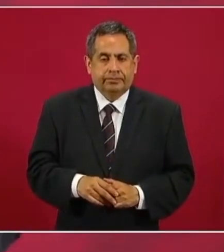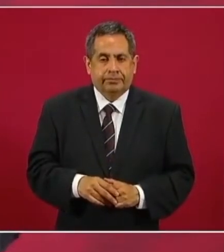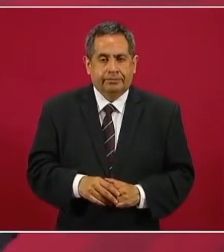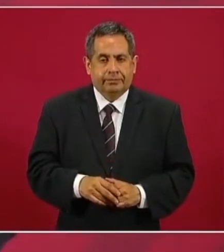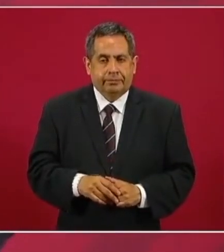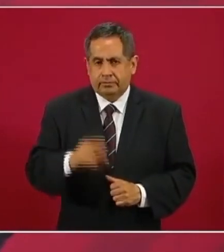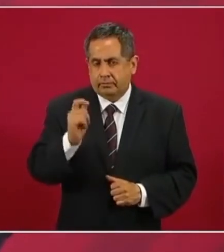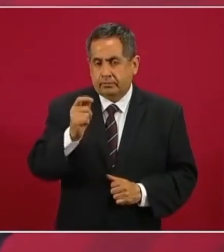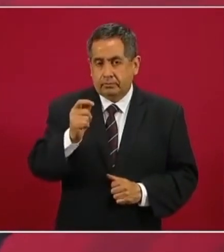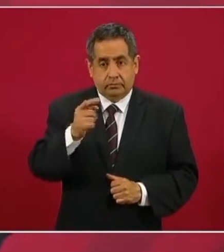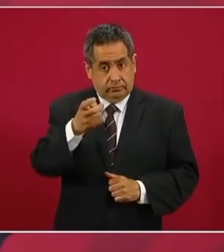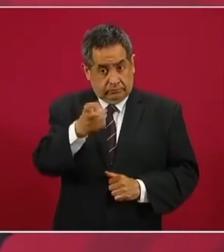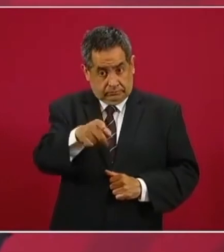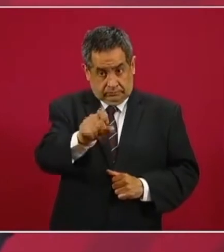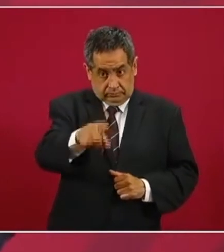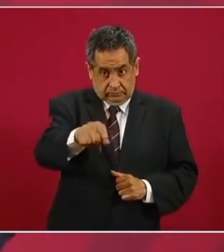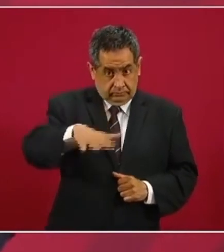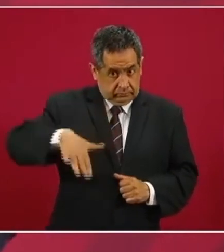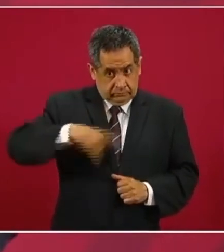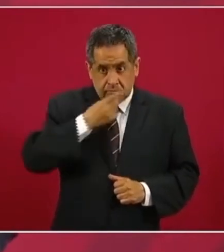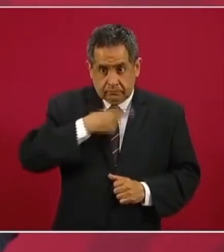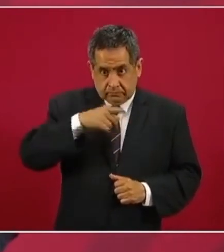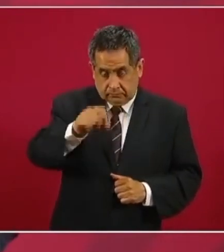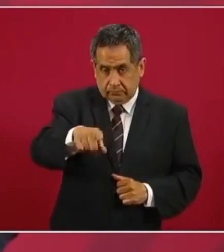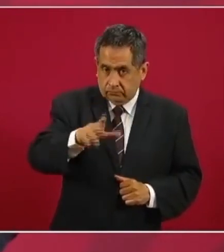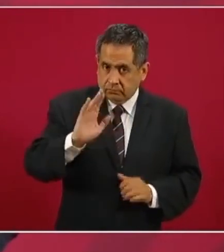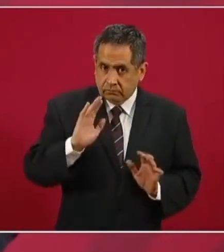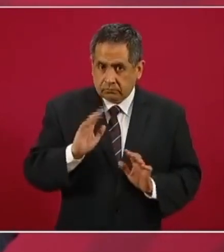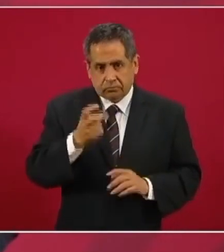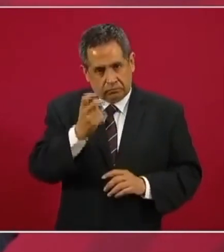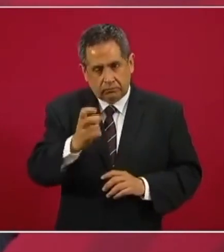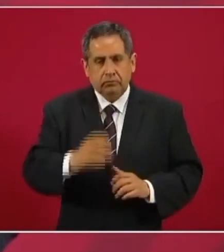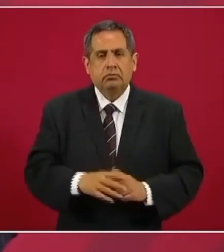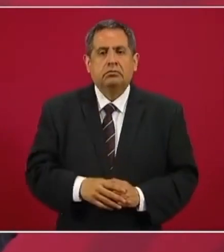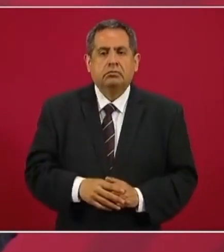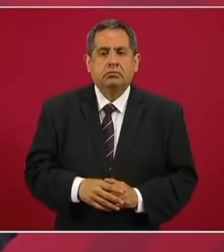Y es por lo que me estás diciendo, por eso,